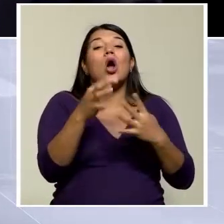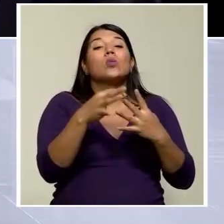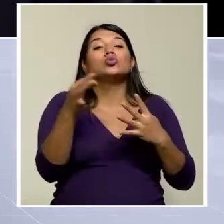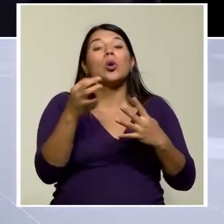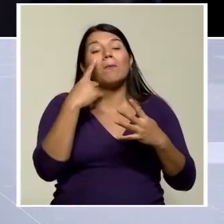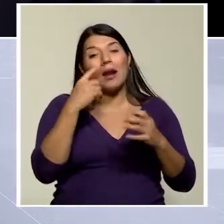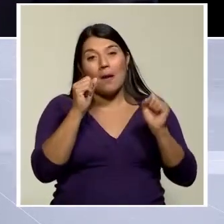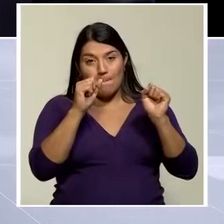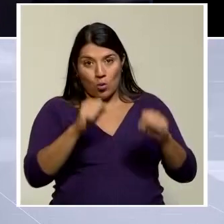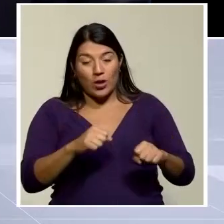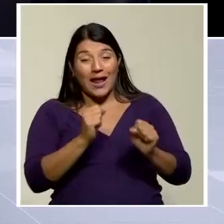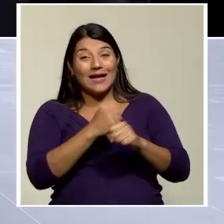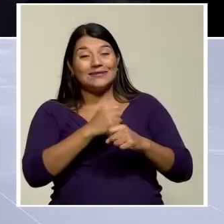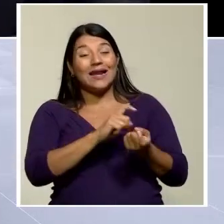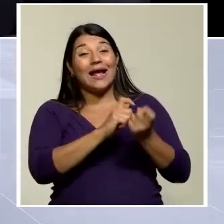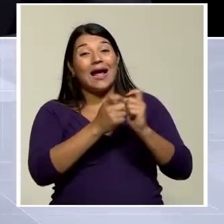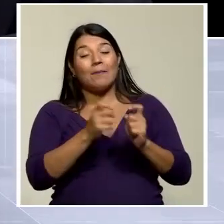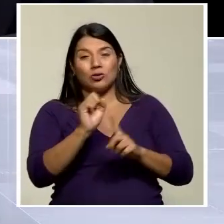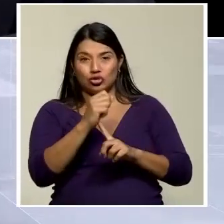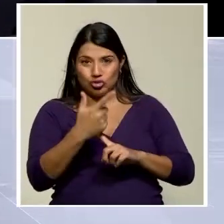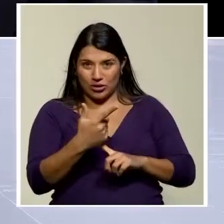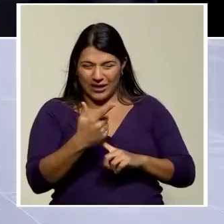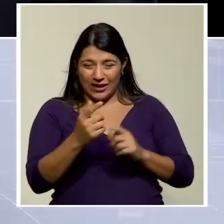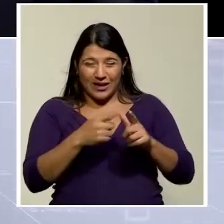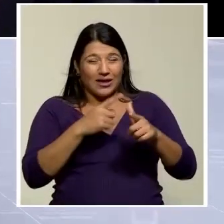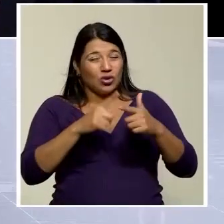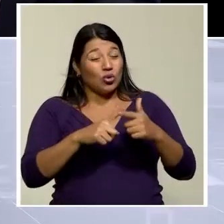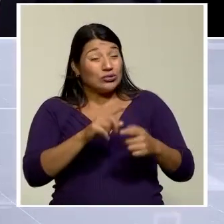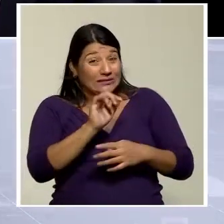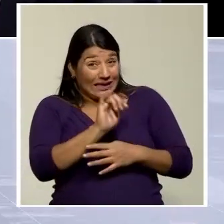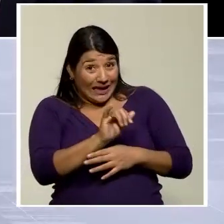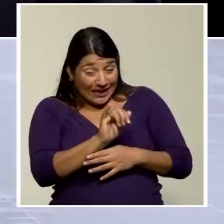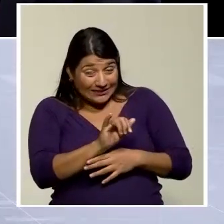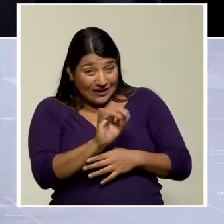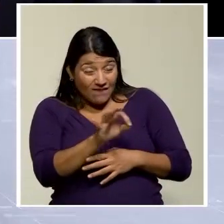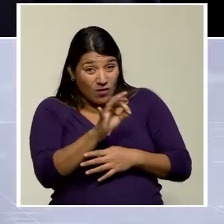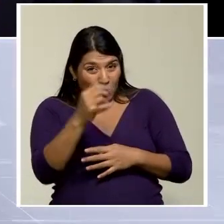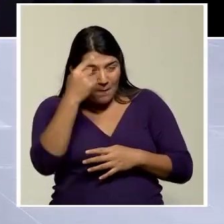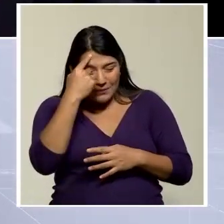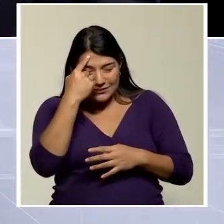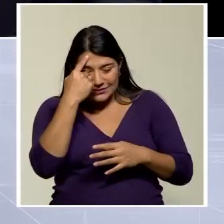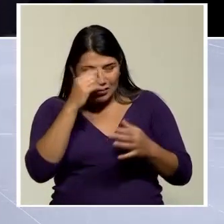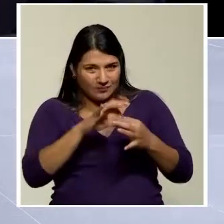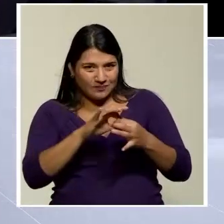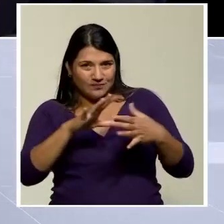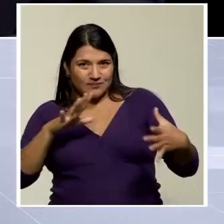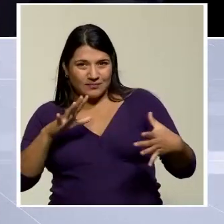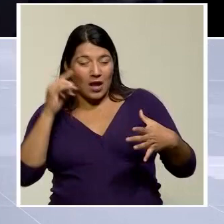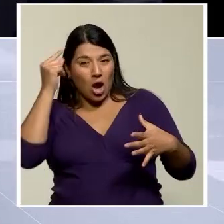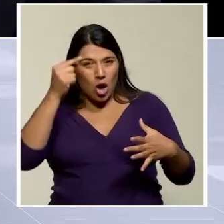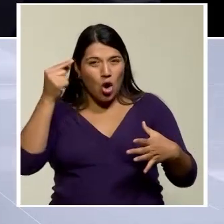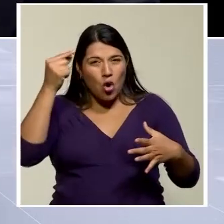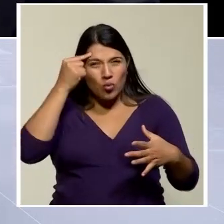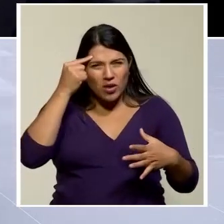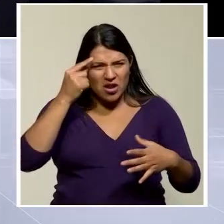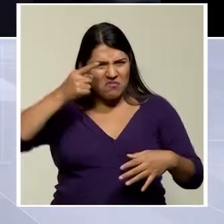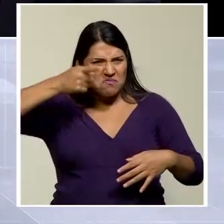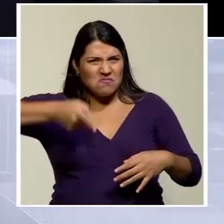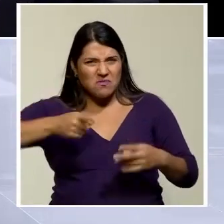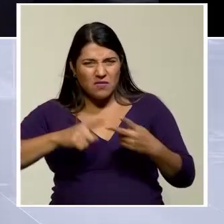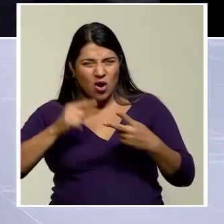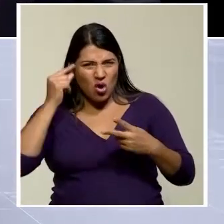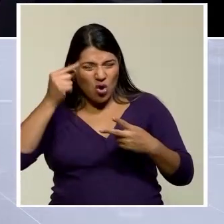para hacer transformaciones sociales. Y eso nos distancia diametralmente de gobiernos despóticos, de